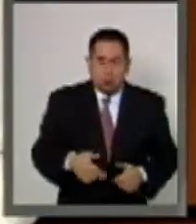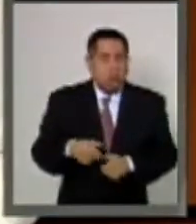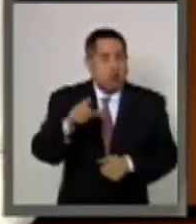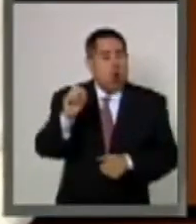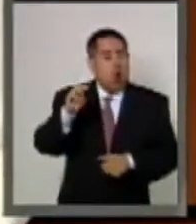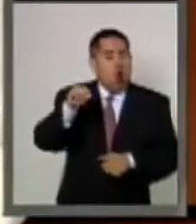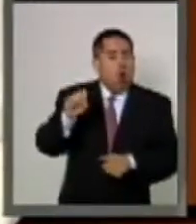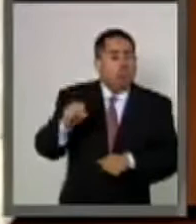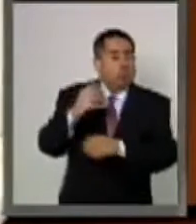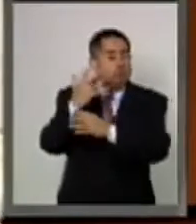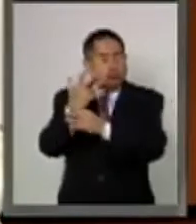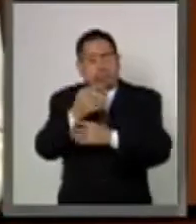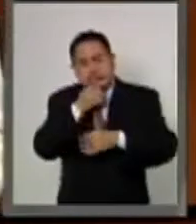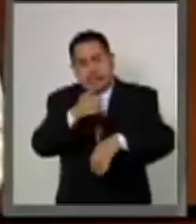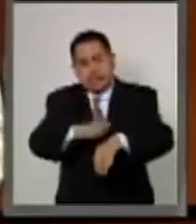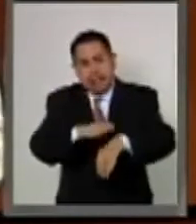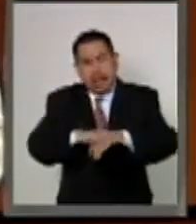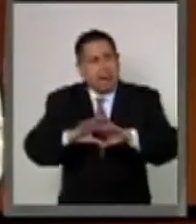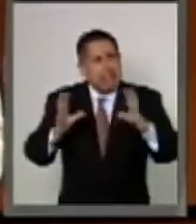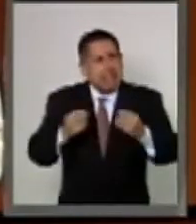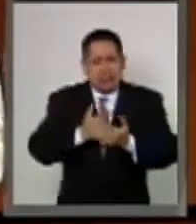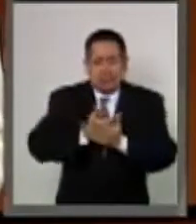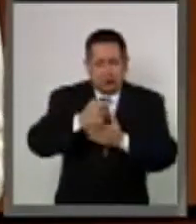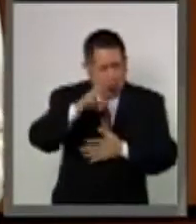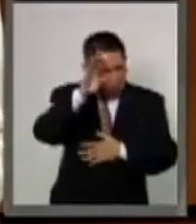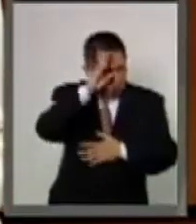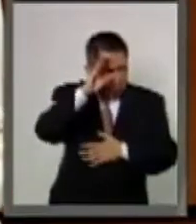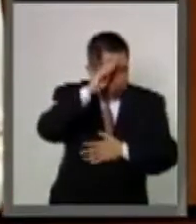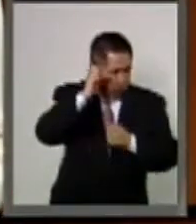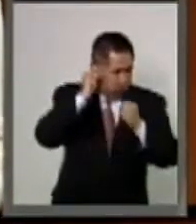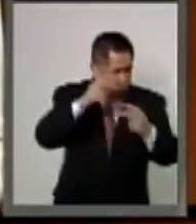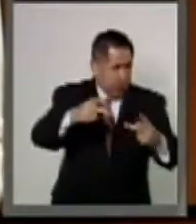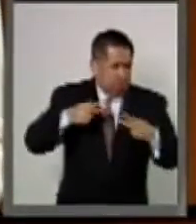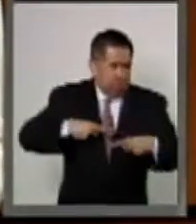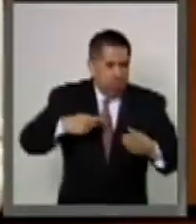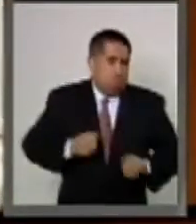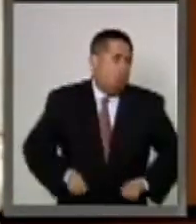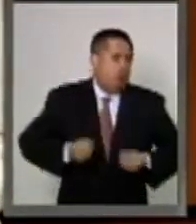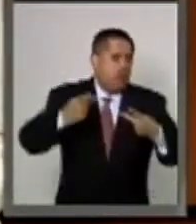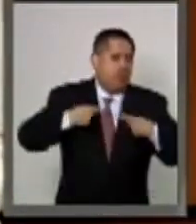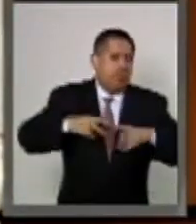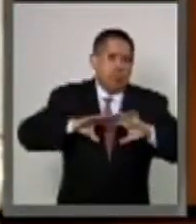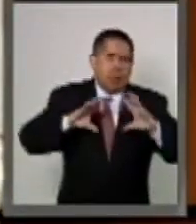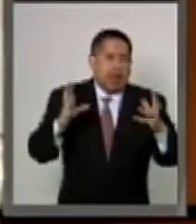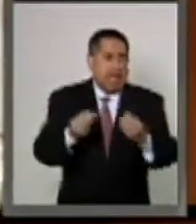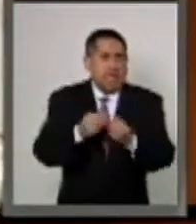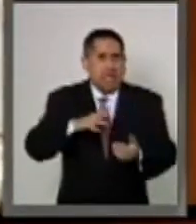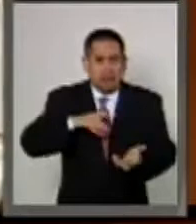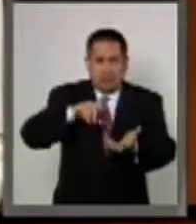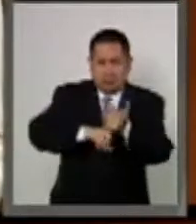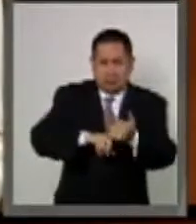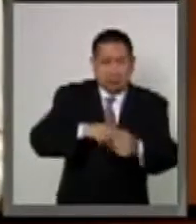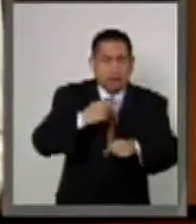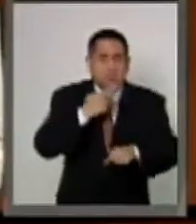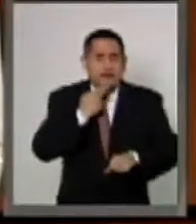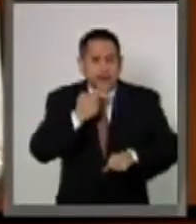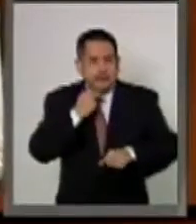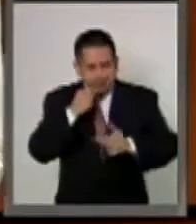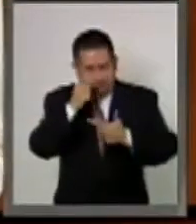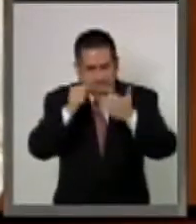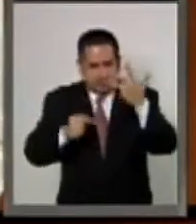Mundial de Salud, existen cifras alarmantes, como el número de personas con diabetes ha aumentado